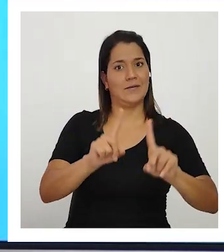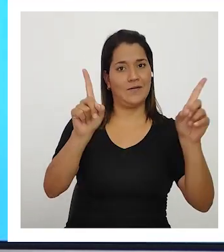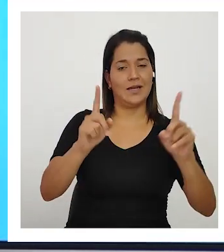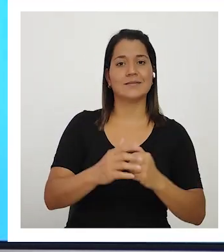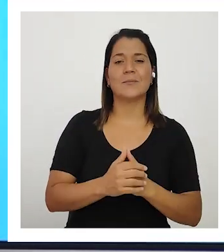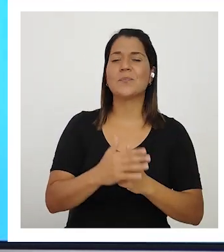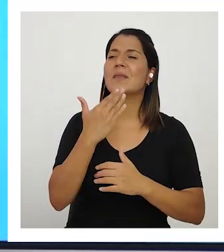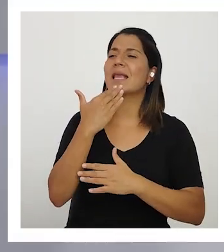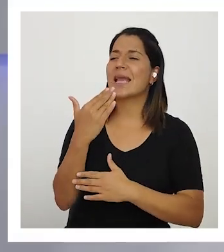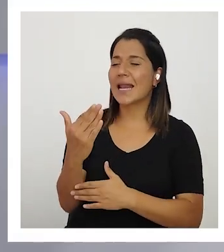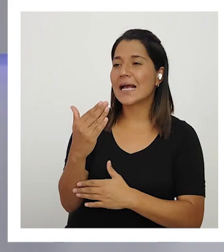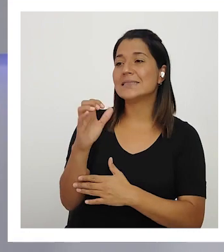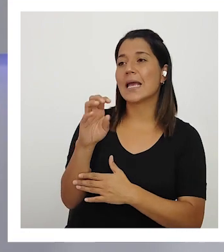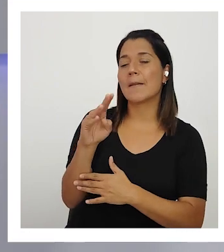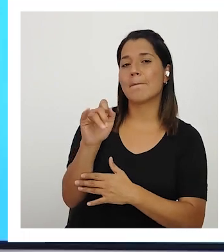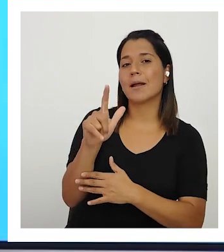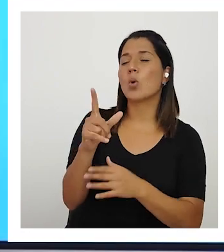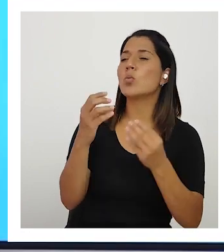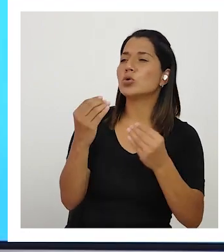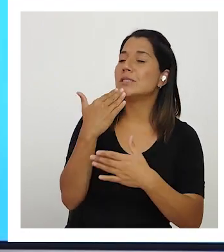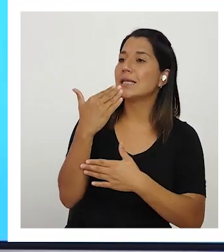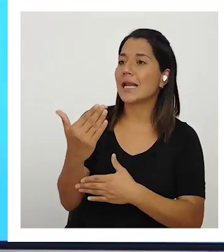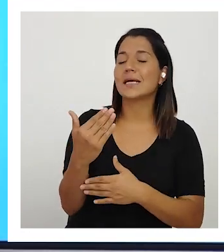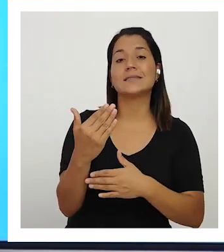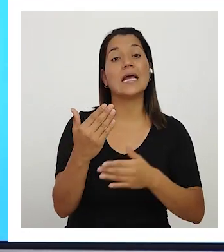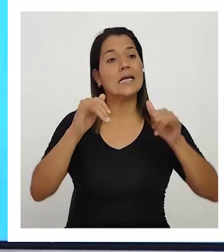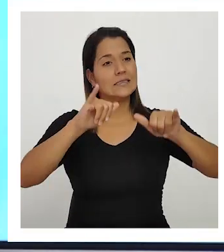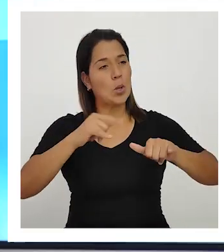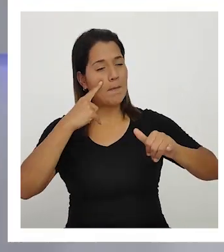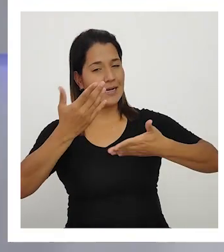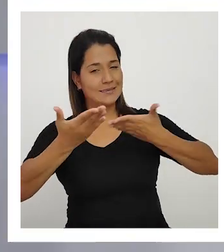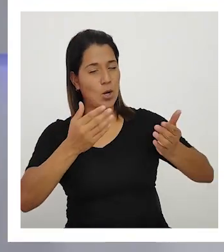don Emanuel, muy amable. No, estamos a las órdenes, con todo